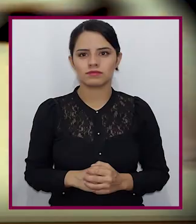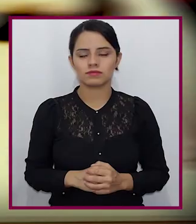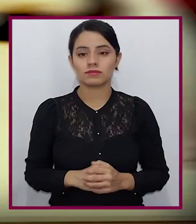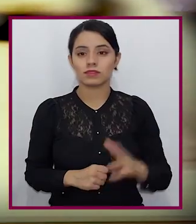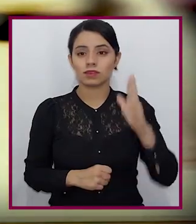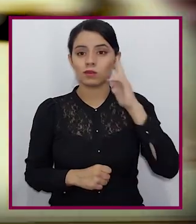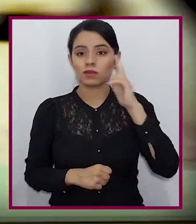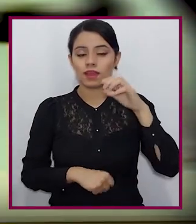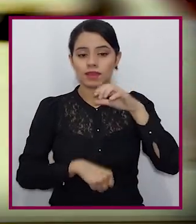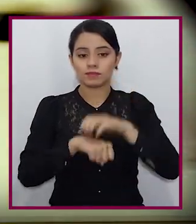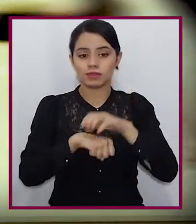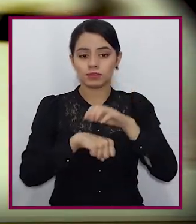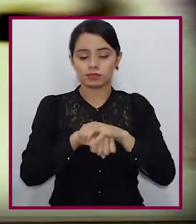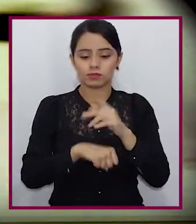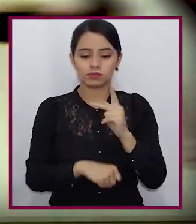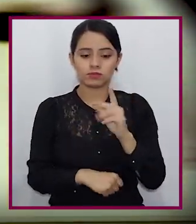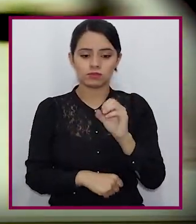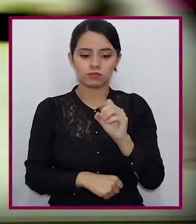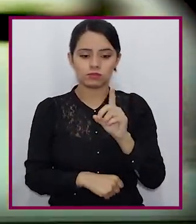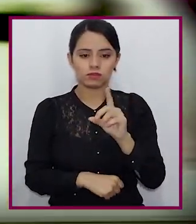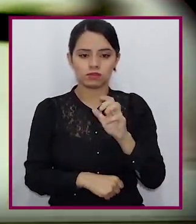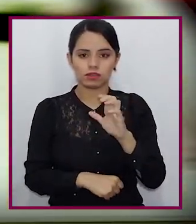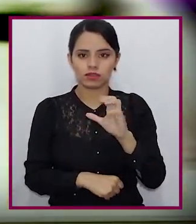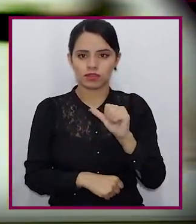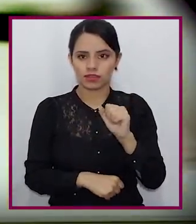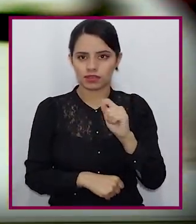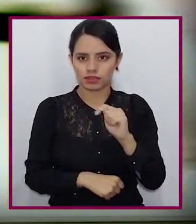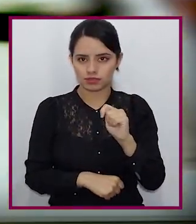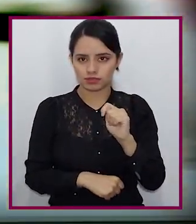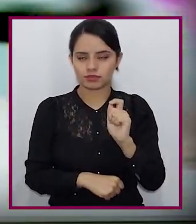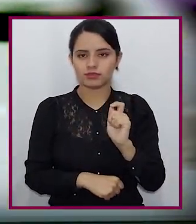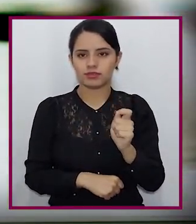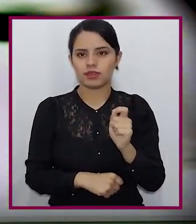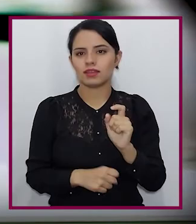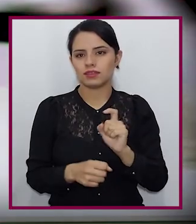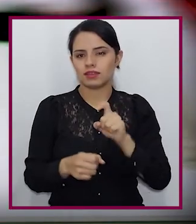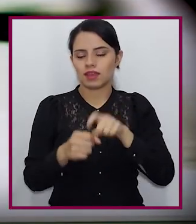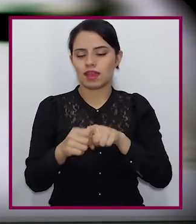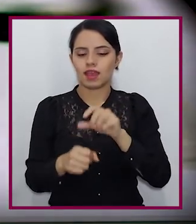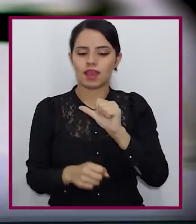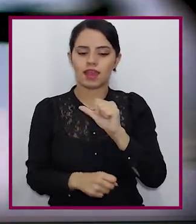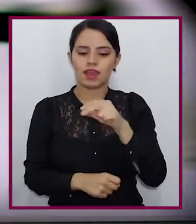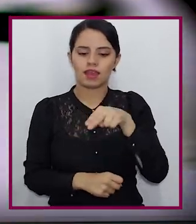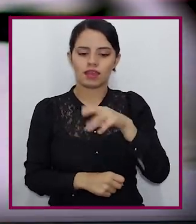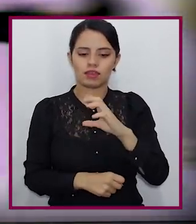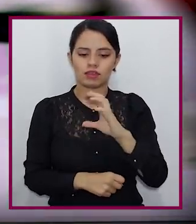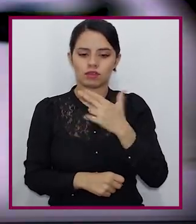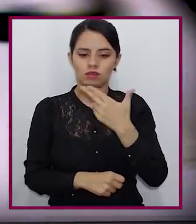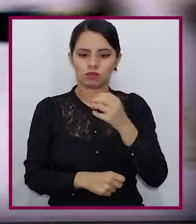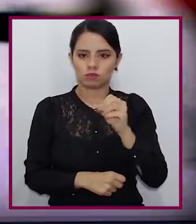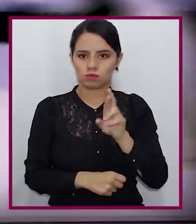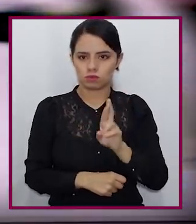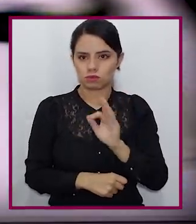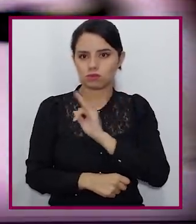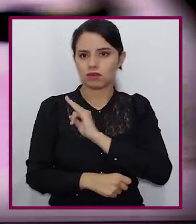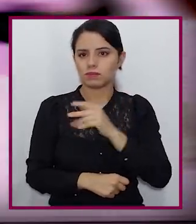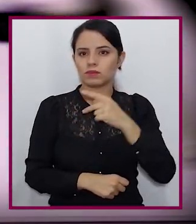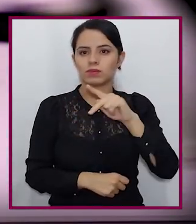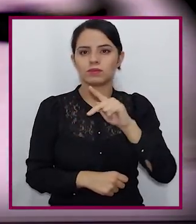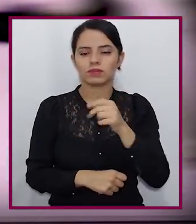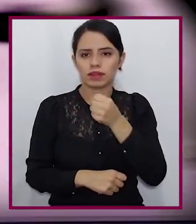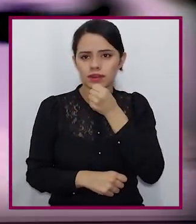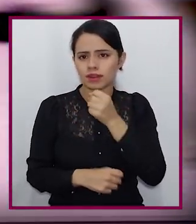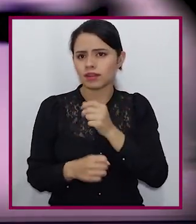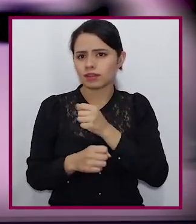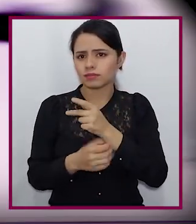Hola amigos, podcast, suscripciones. Bueno, pues Anchor, además de permitirte crear tus propios podcasts, te